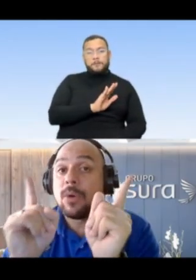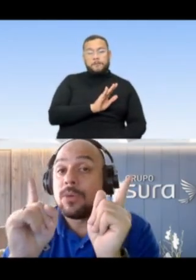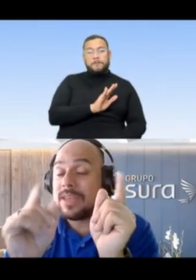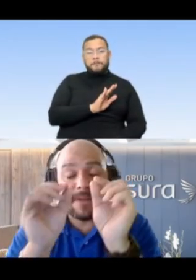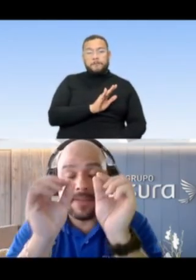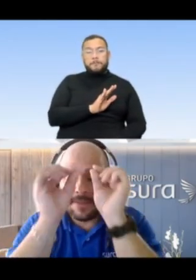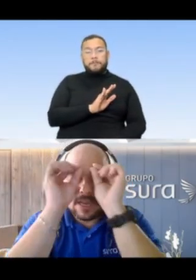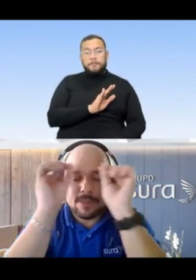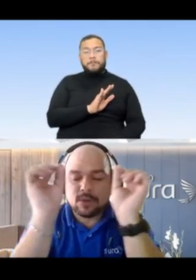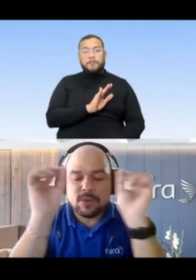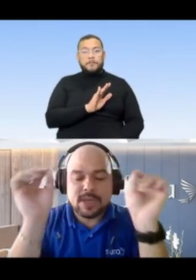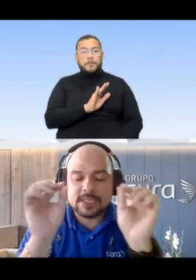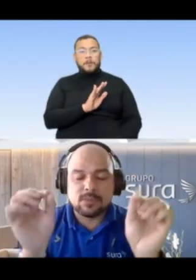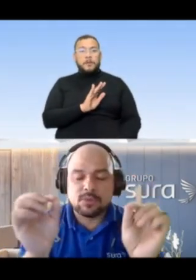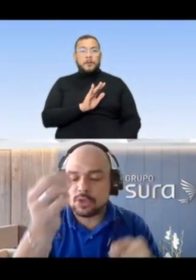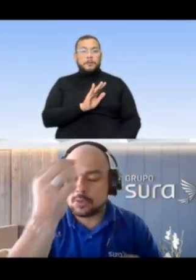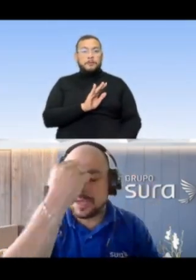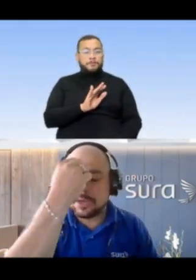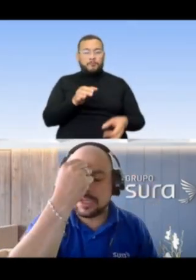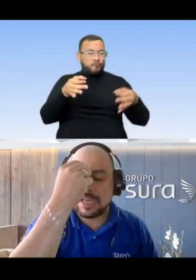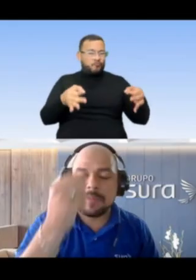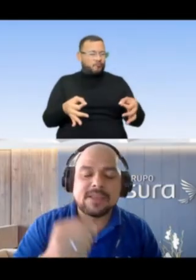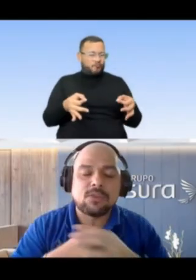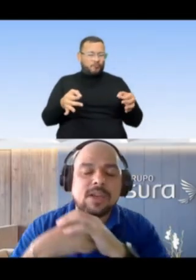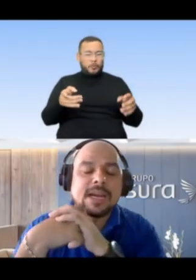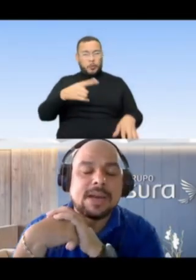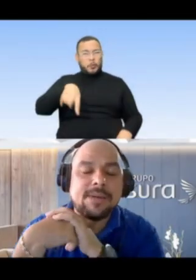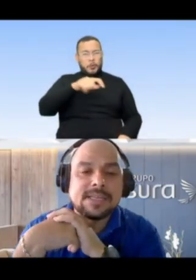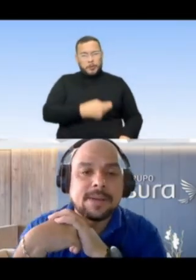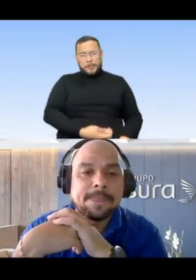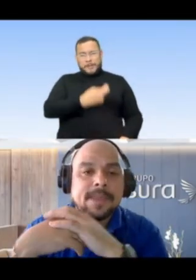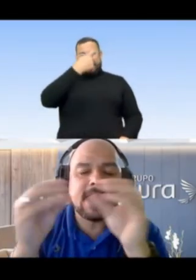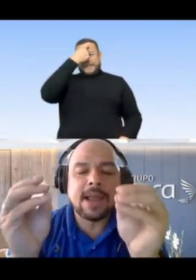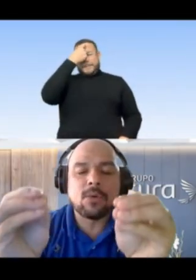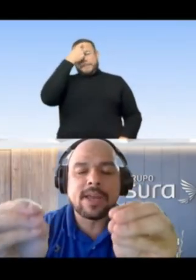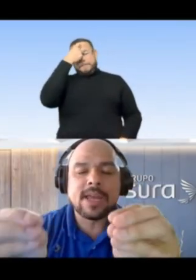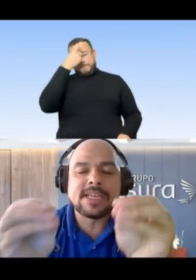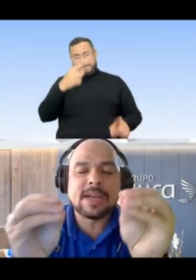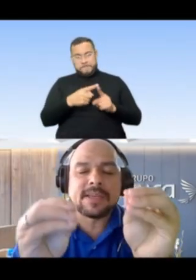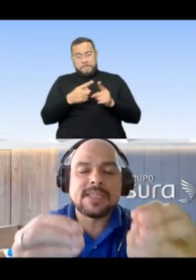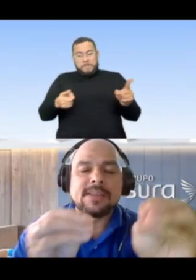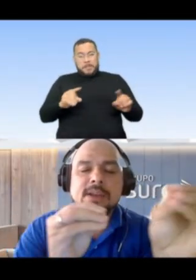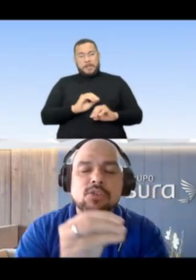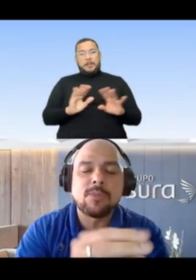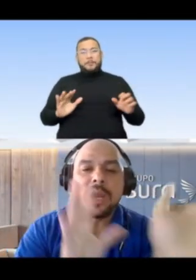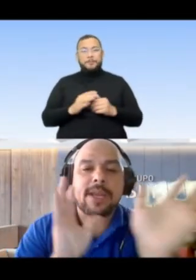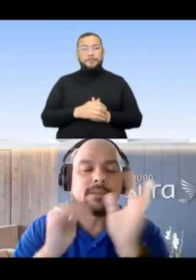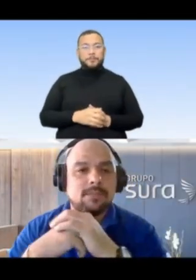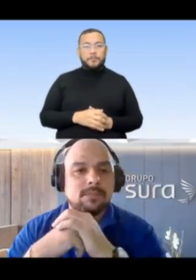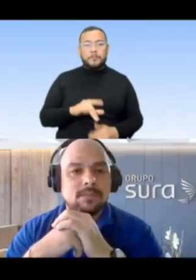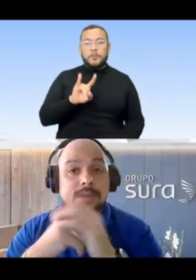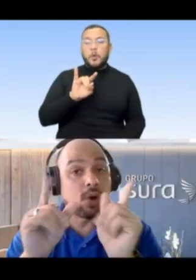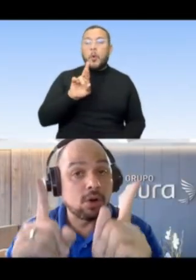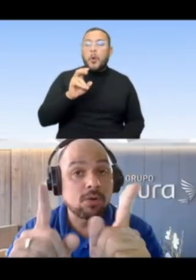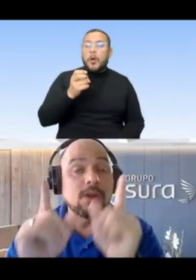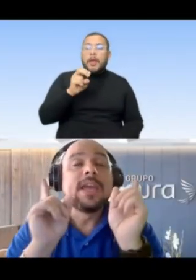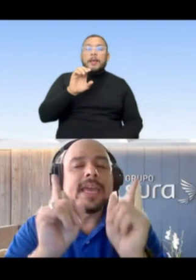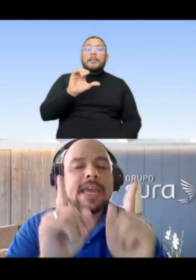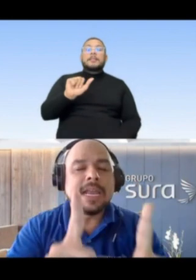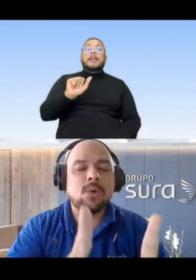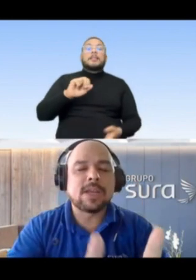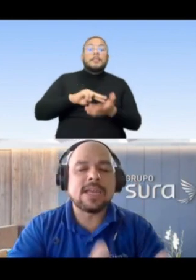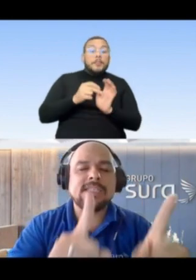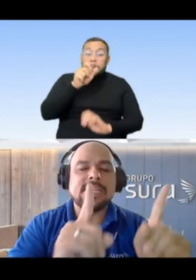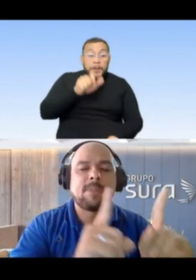grave, pero definámoslo bien así, muchachos, para que nos quede metiditos en la cabeza. En la urgencia el paciente no se muere.